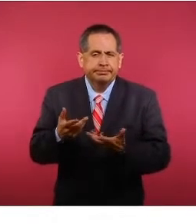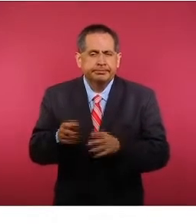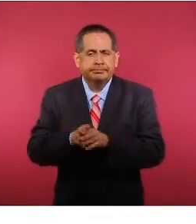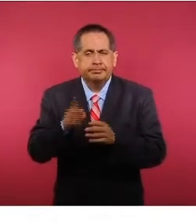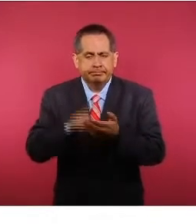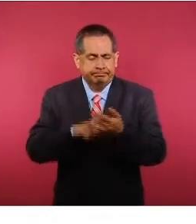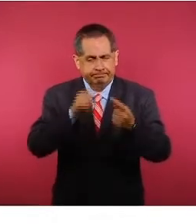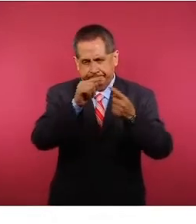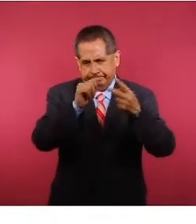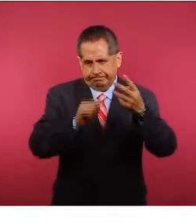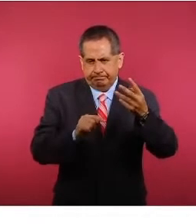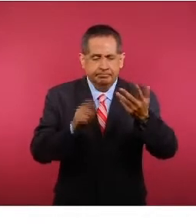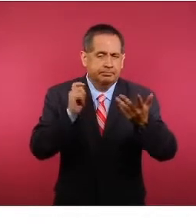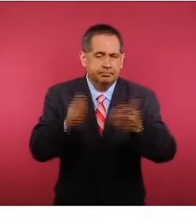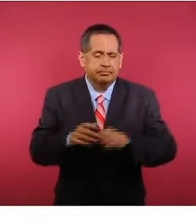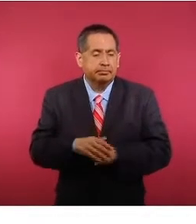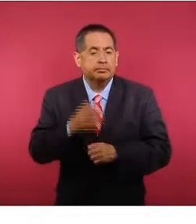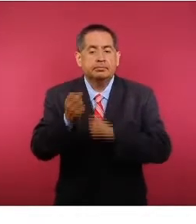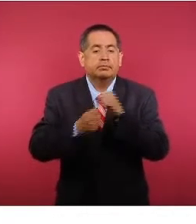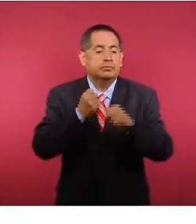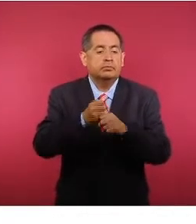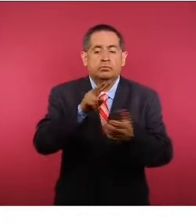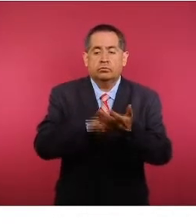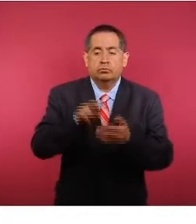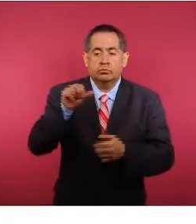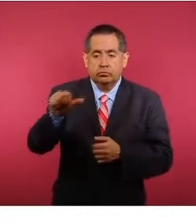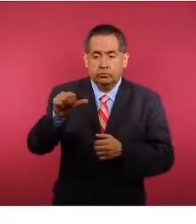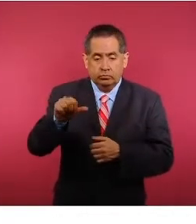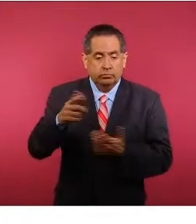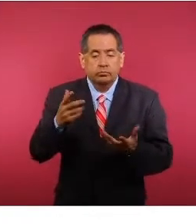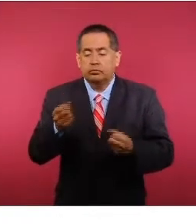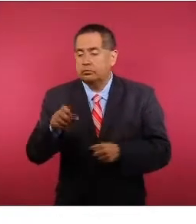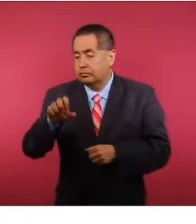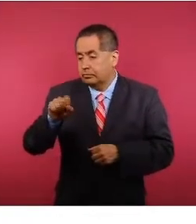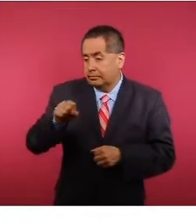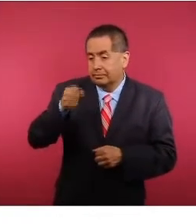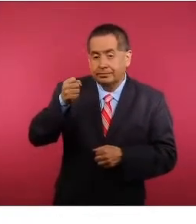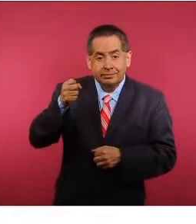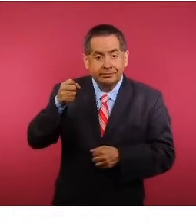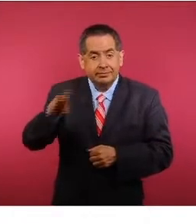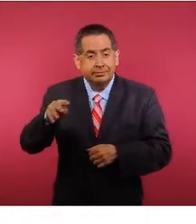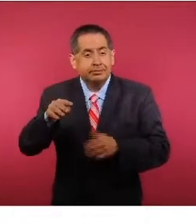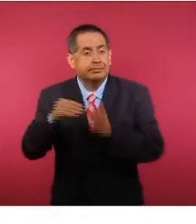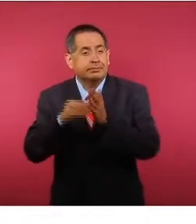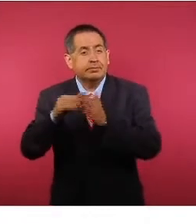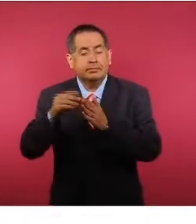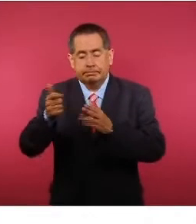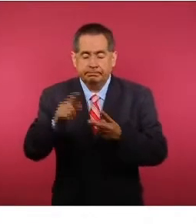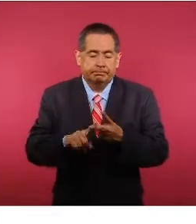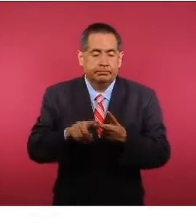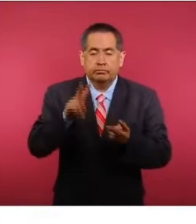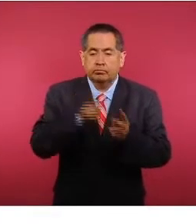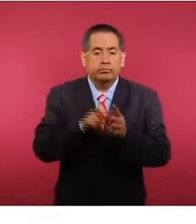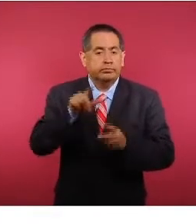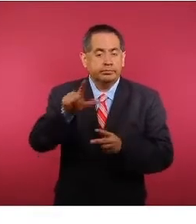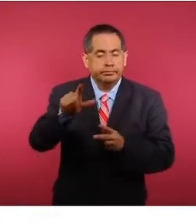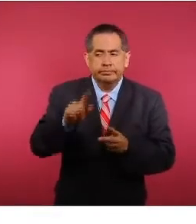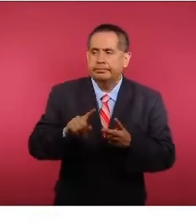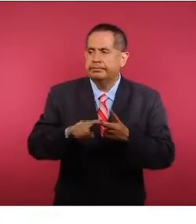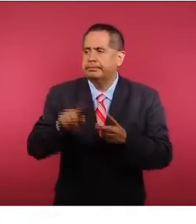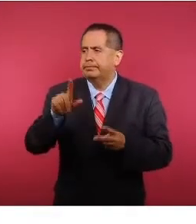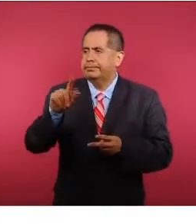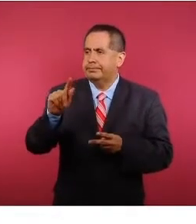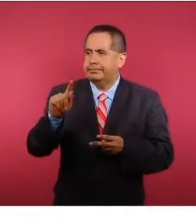esos conceptos. En el 2016, más de 69 millones de pesos. En el 2017, más